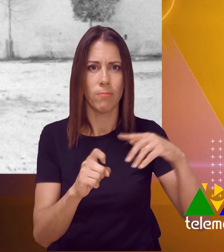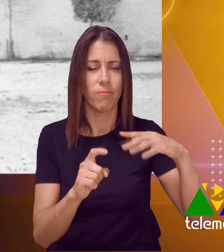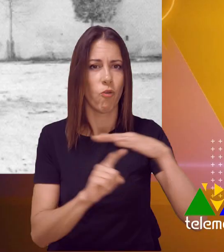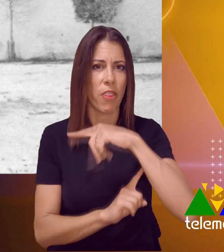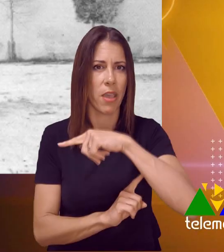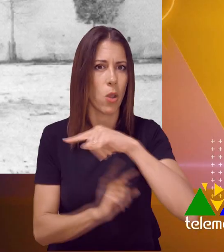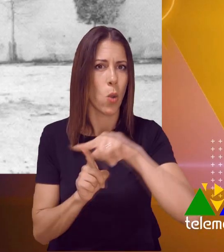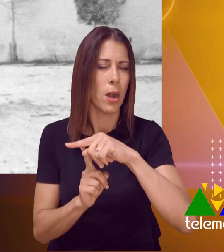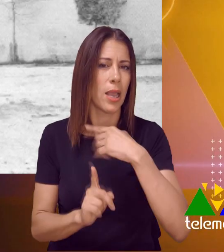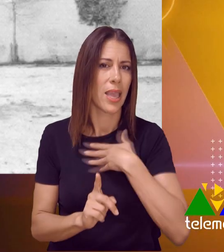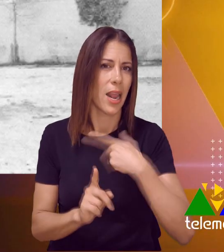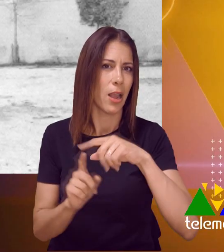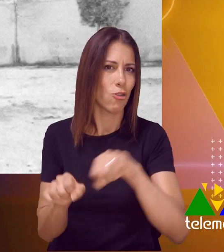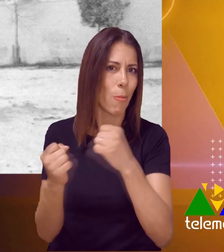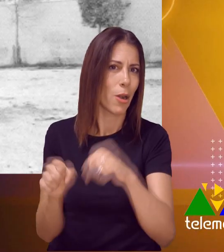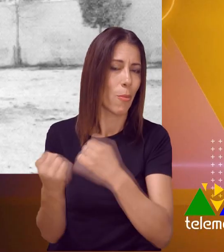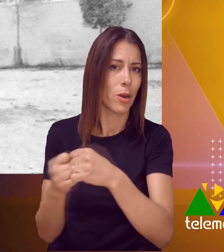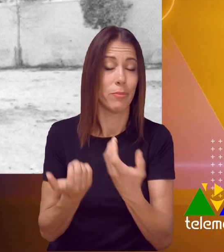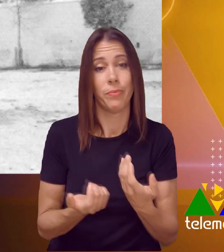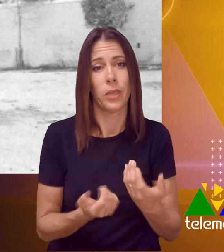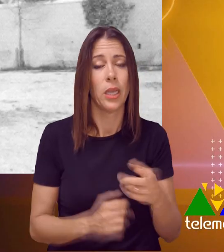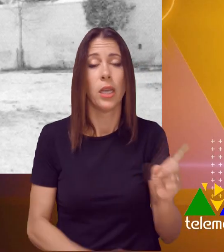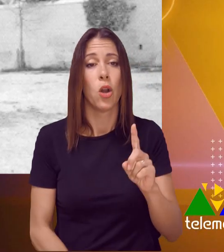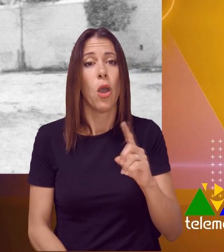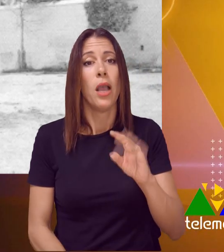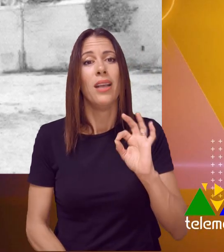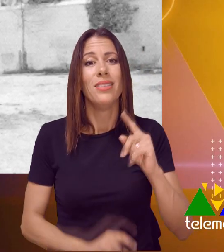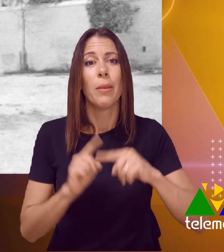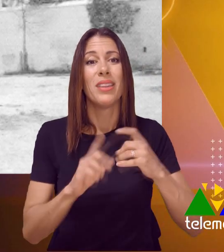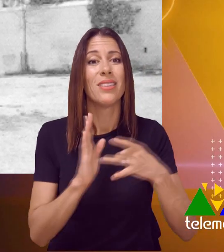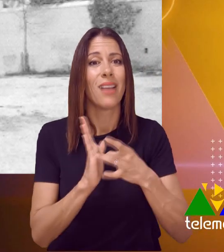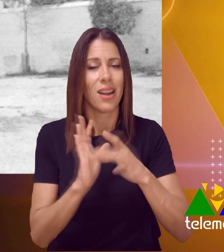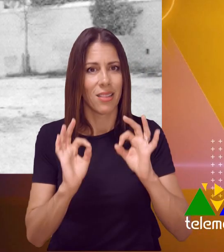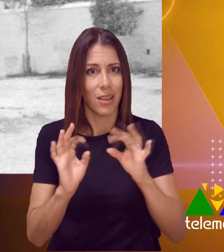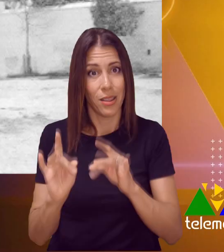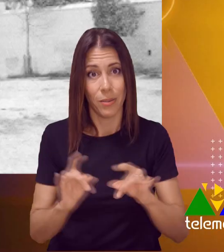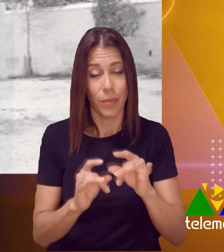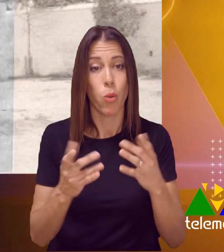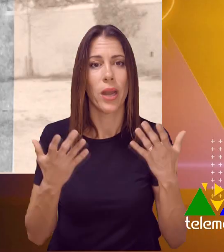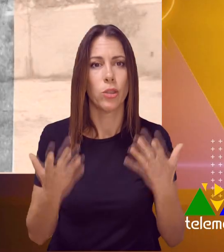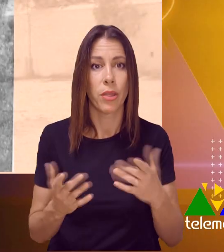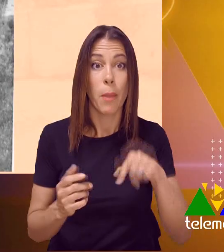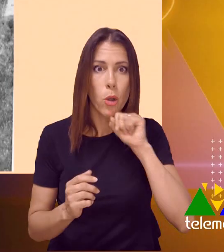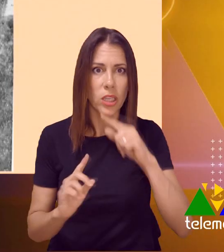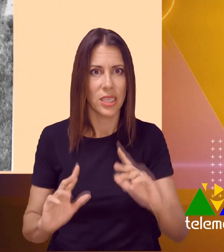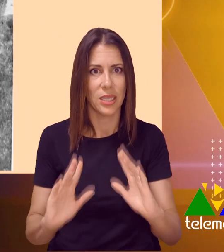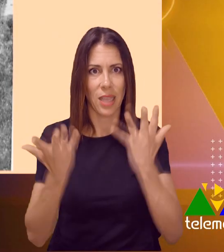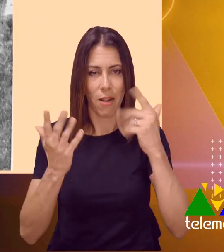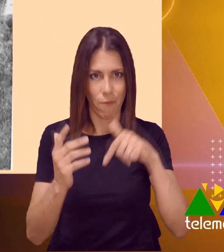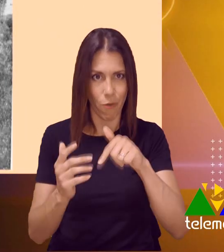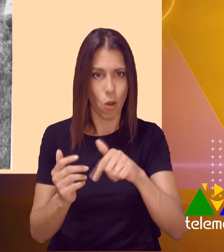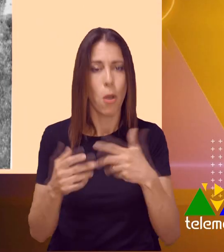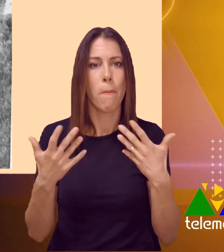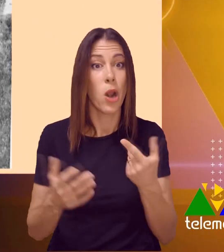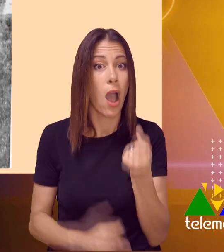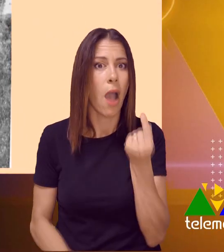en España. Se pagaba por riqueza. Se pagaba por riqueza, sí. Y bueno, y Motril se salvó en ese aspecto, pero a